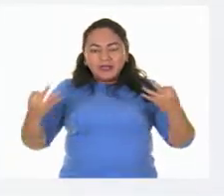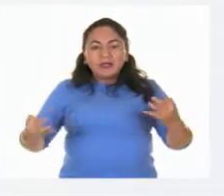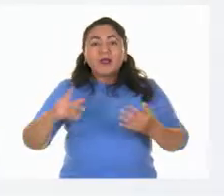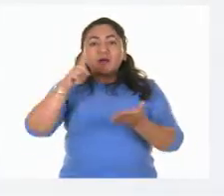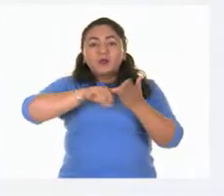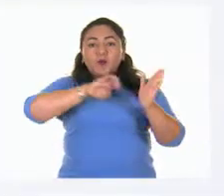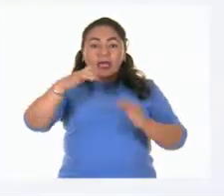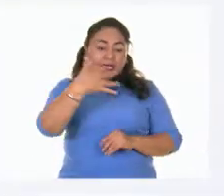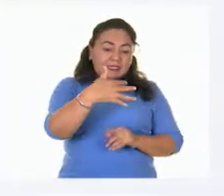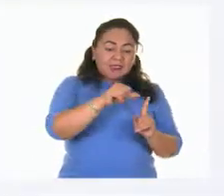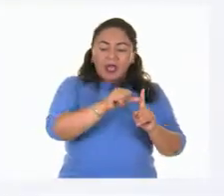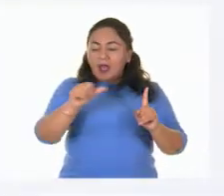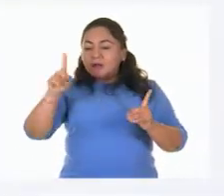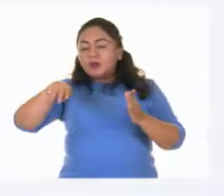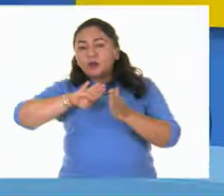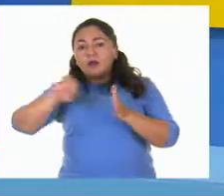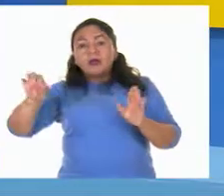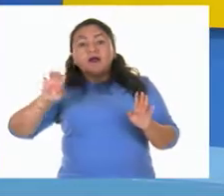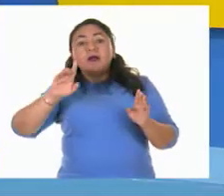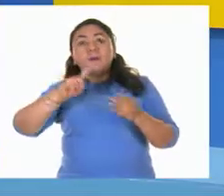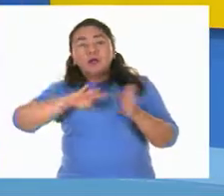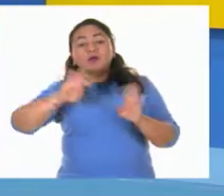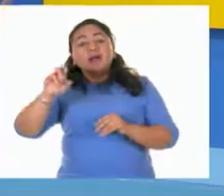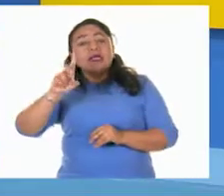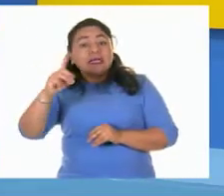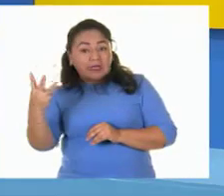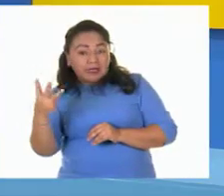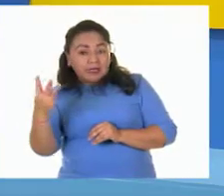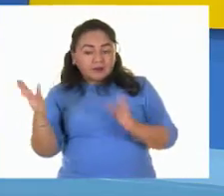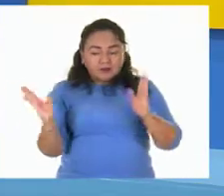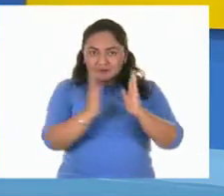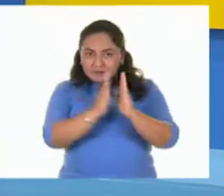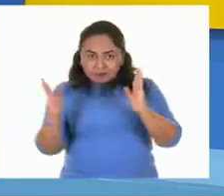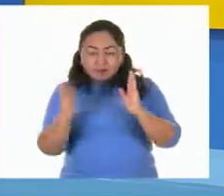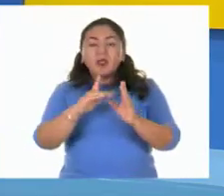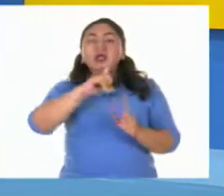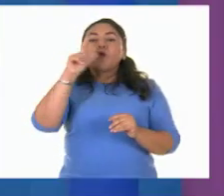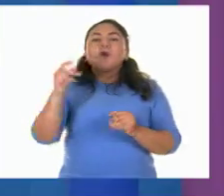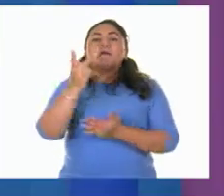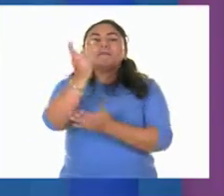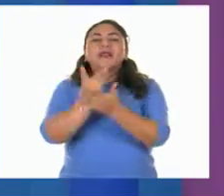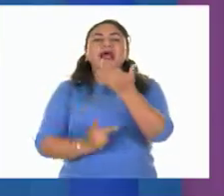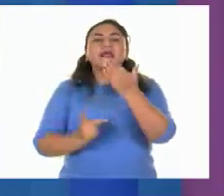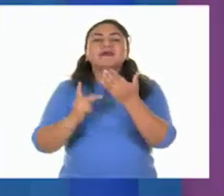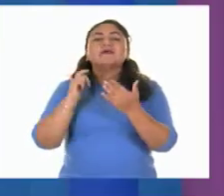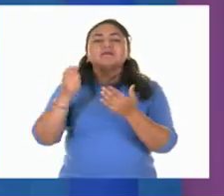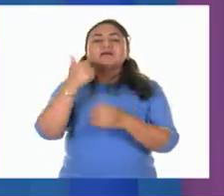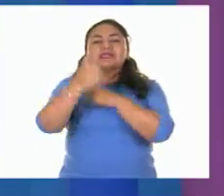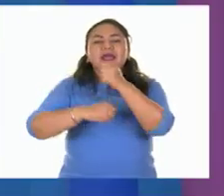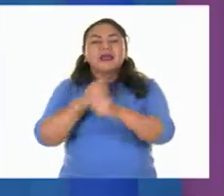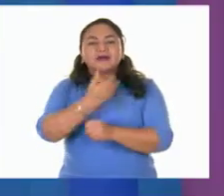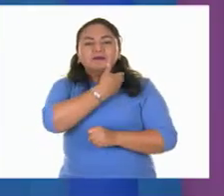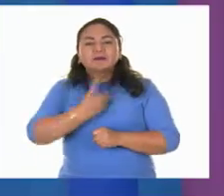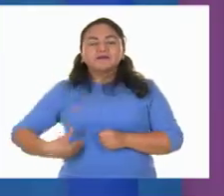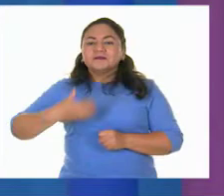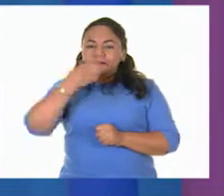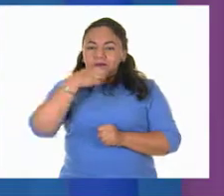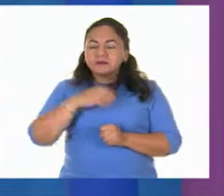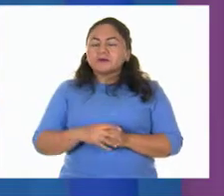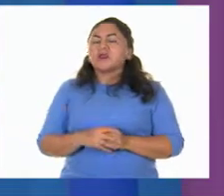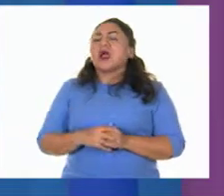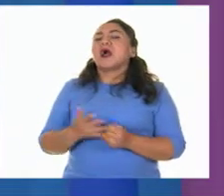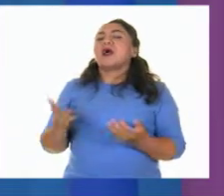1915 y 1933 y, por último, el Plan Sexenal de Lázaro Cárdenas. Entonces ya sabemos por qué pasó